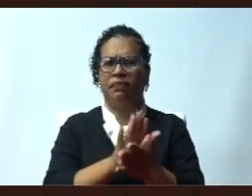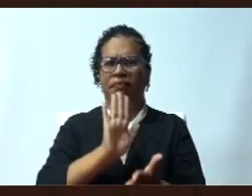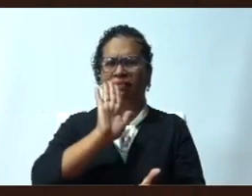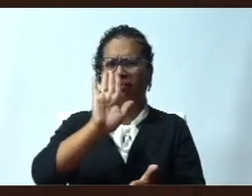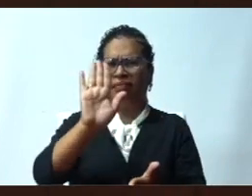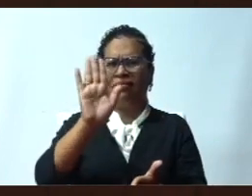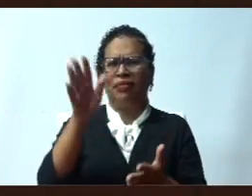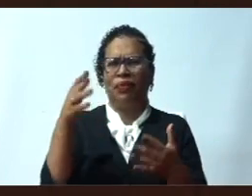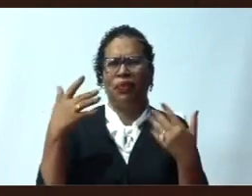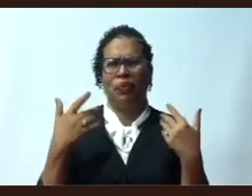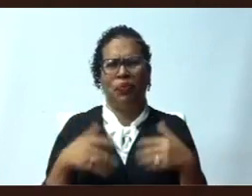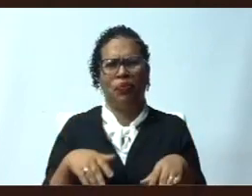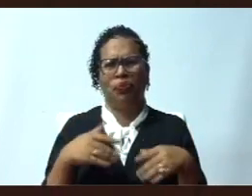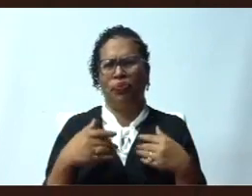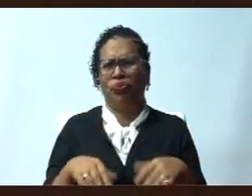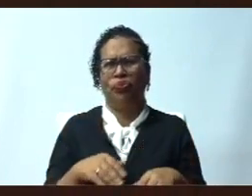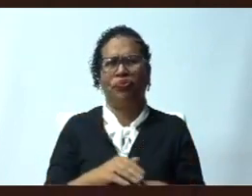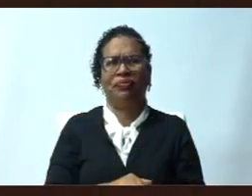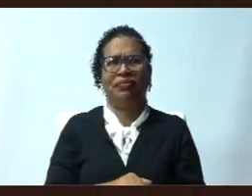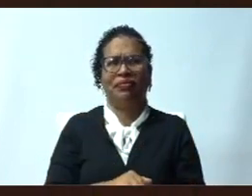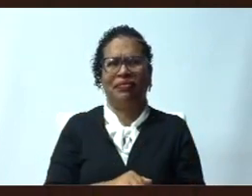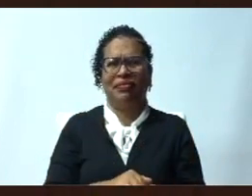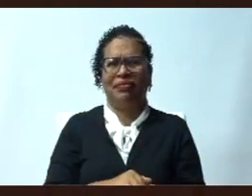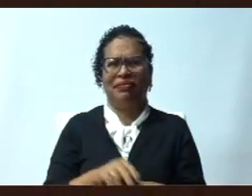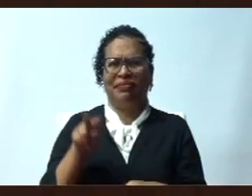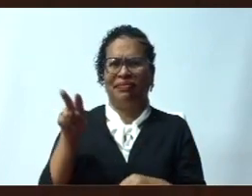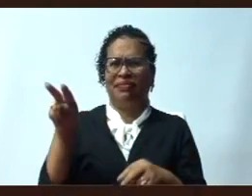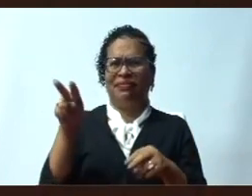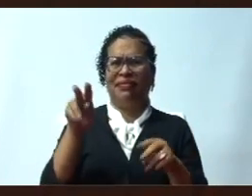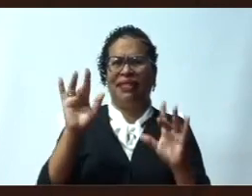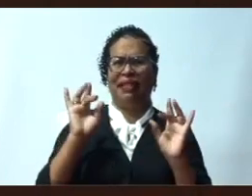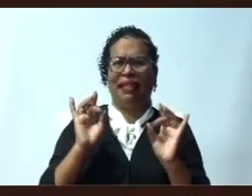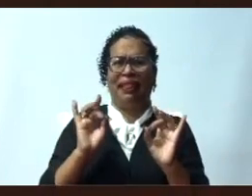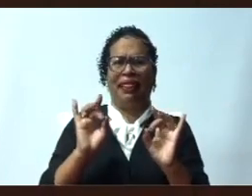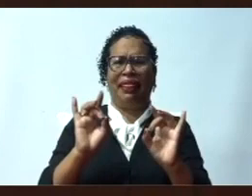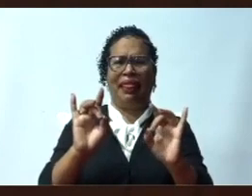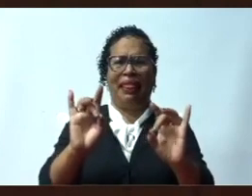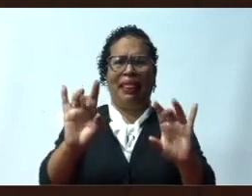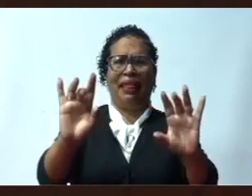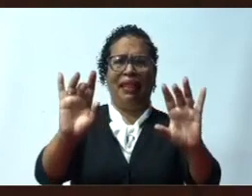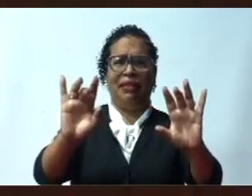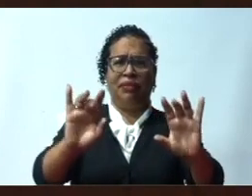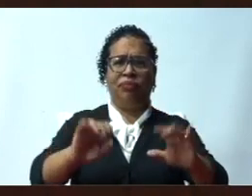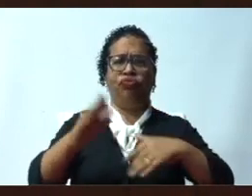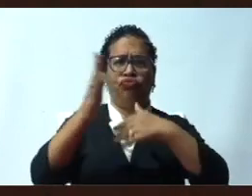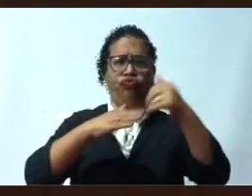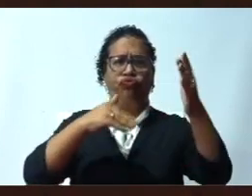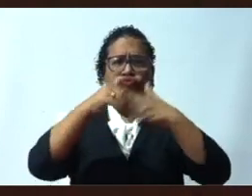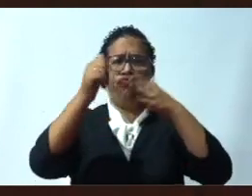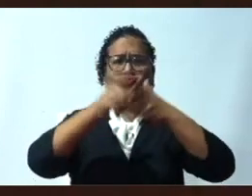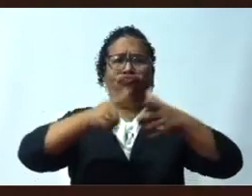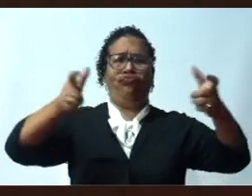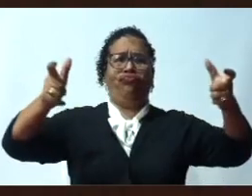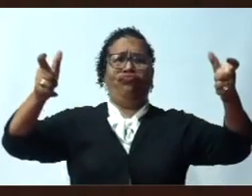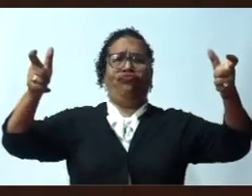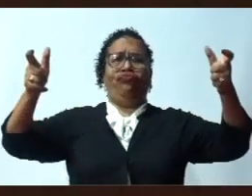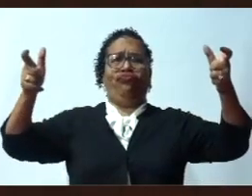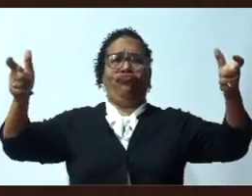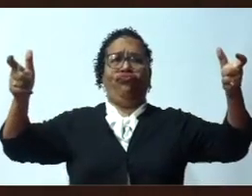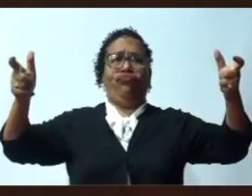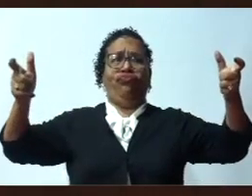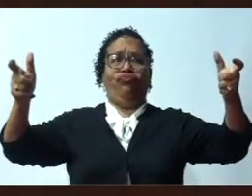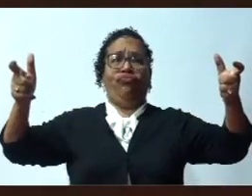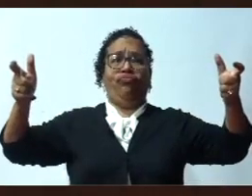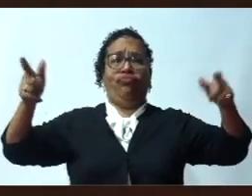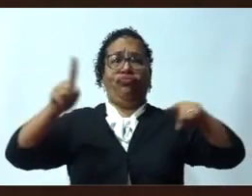Pareciera como el lejano oeste, una construcción enorme. La hierba le